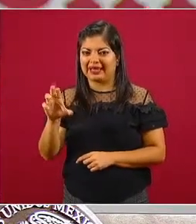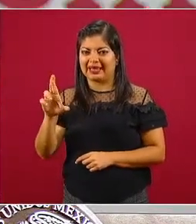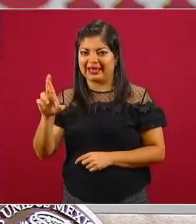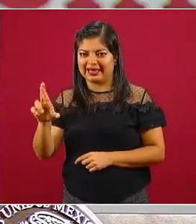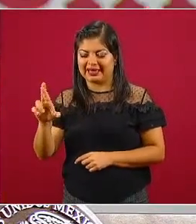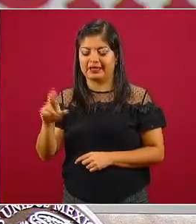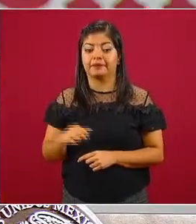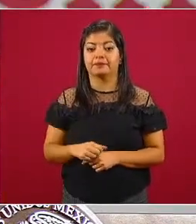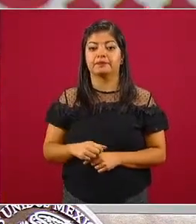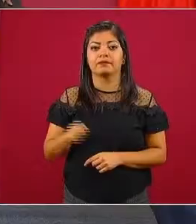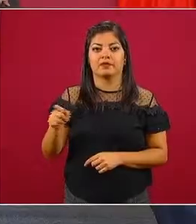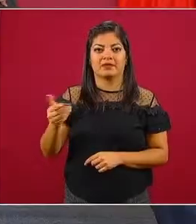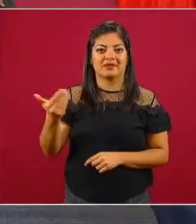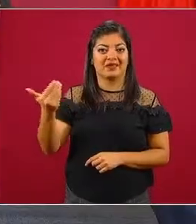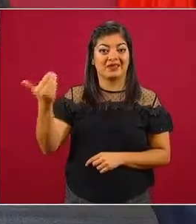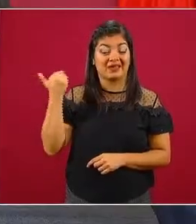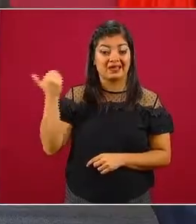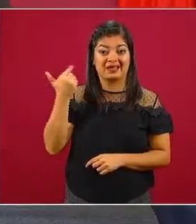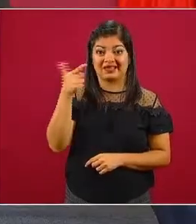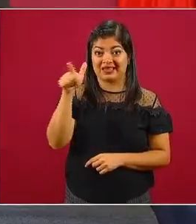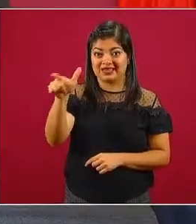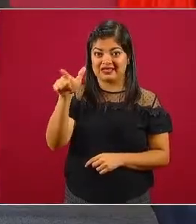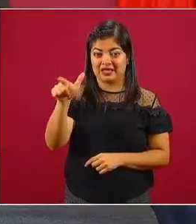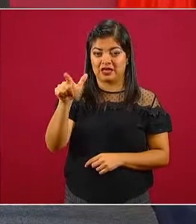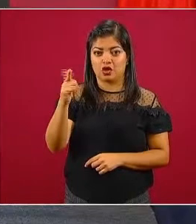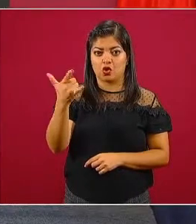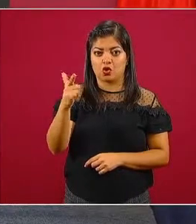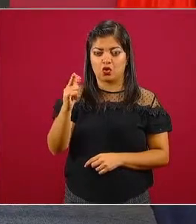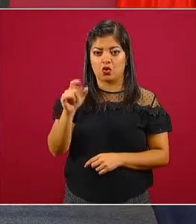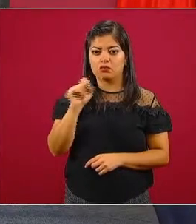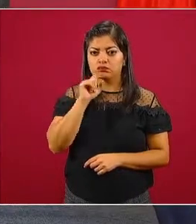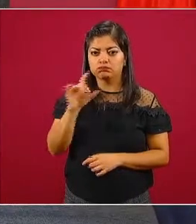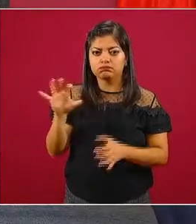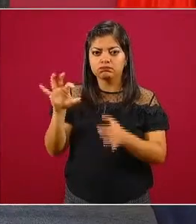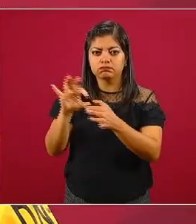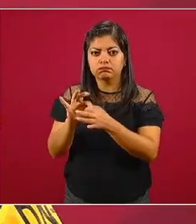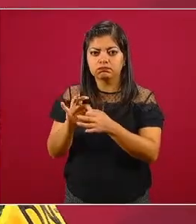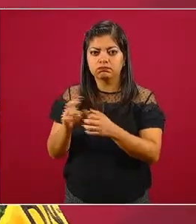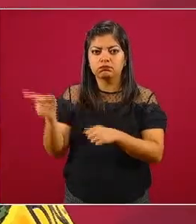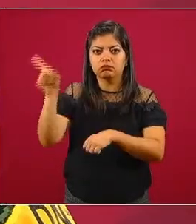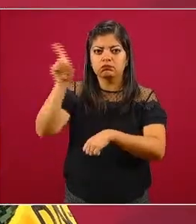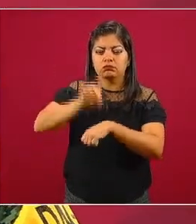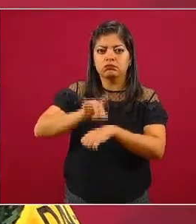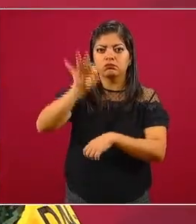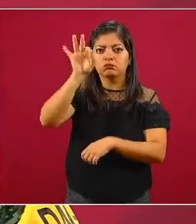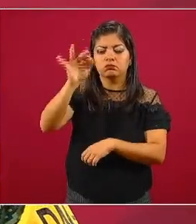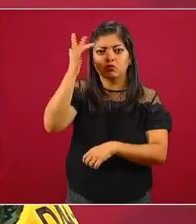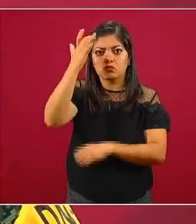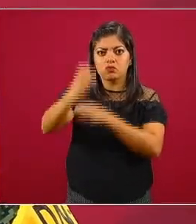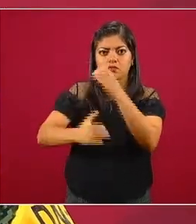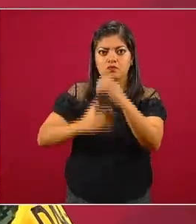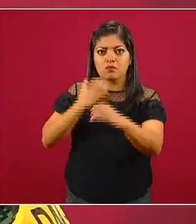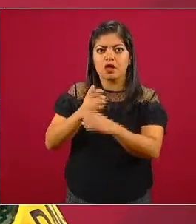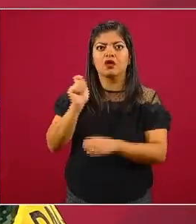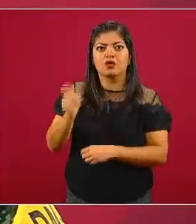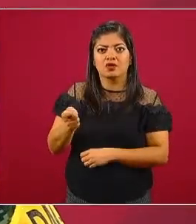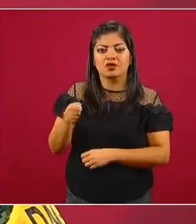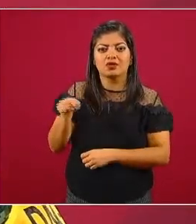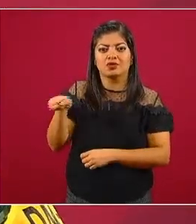que se publica, que es el 17 de julio, coincide con, con el cumpleaños del Mencho.